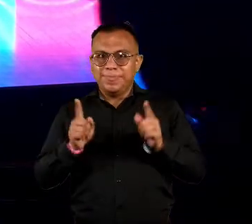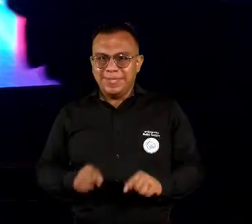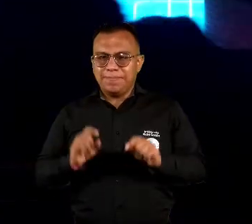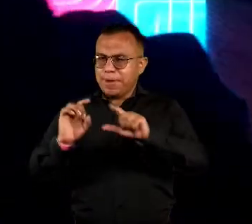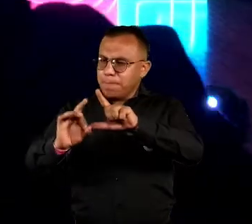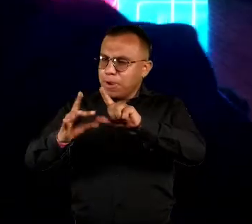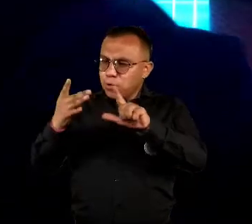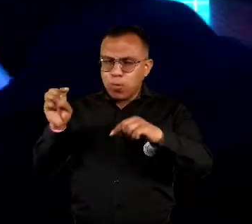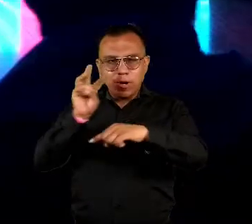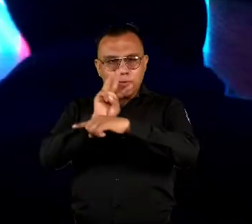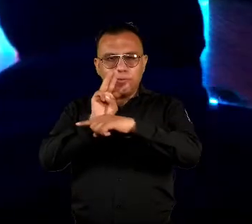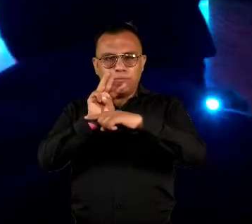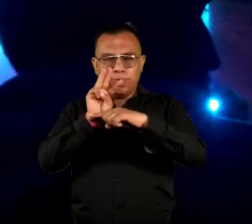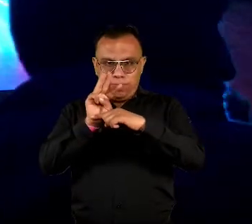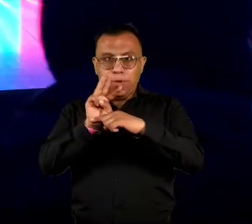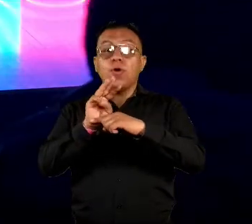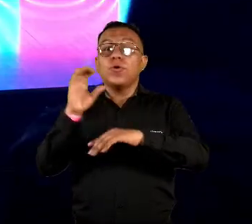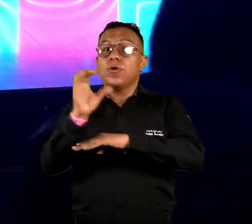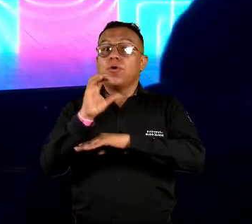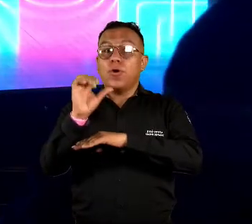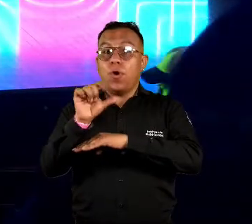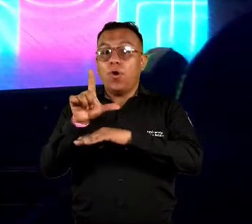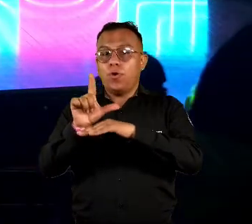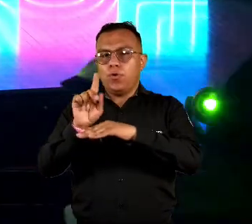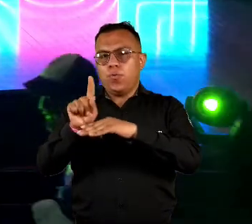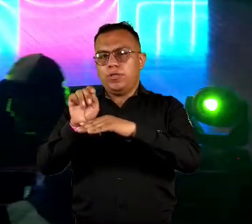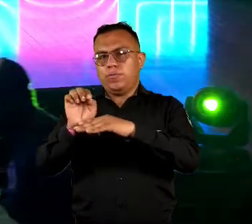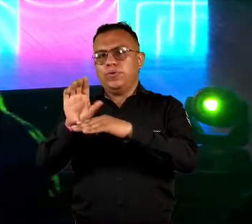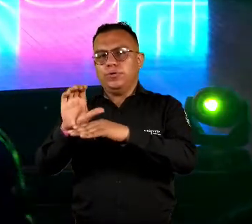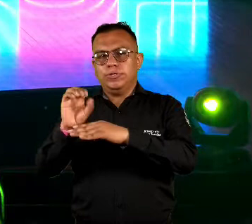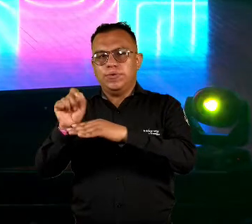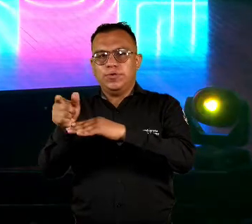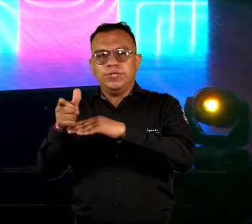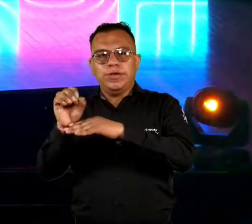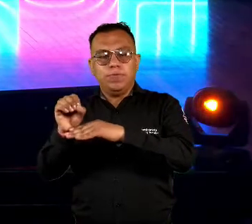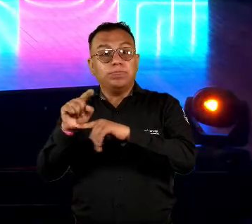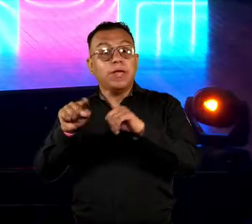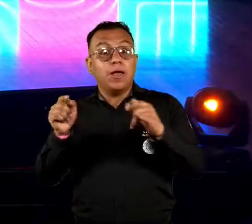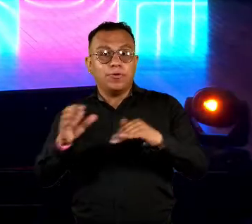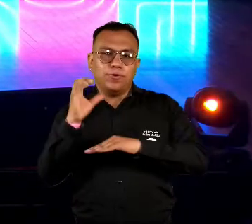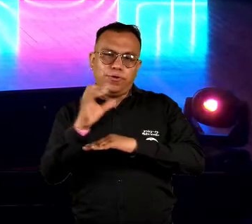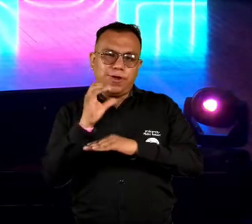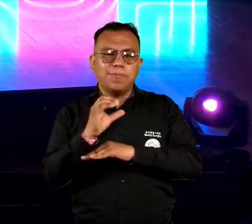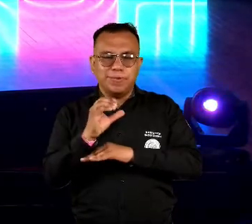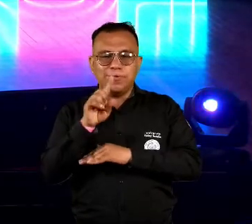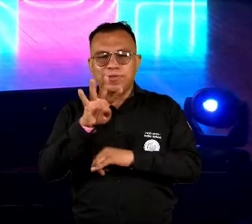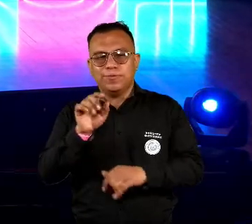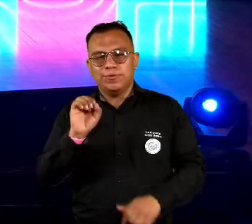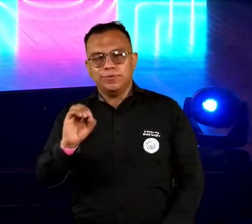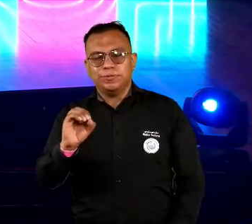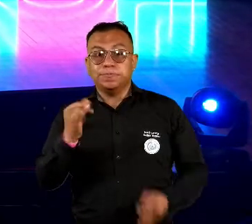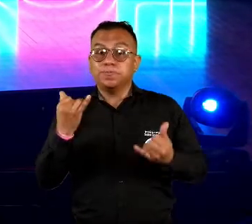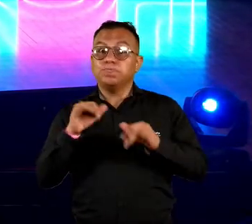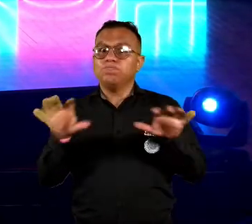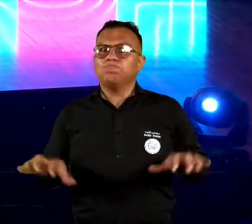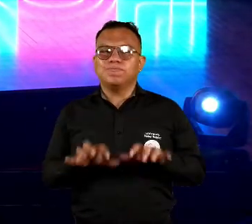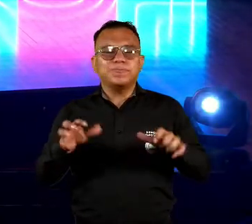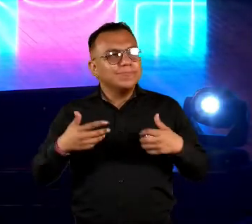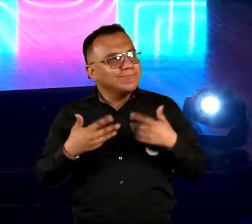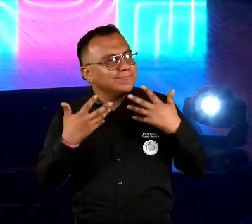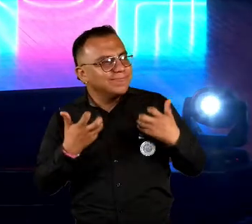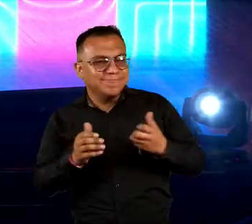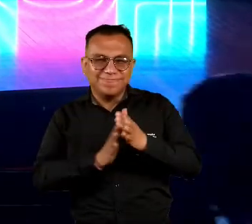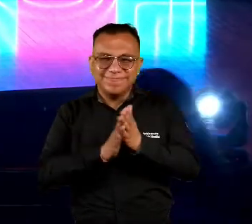a través de nuestra página web www.com40.0 a Colombia 4.0 el evento donde soñamos